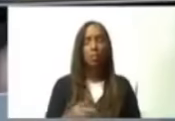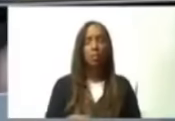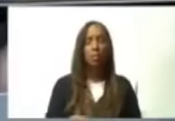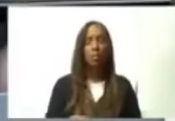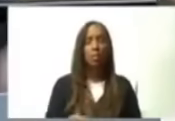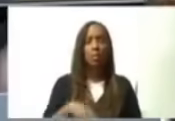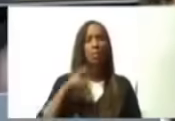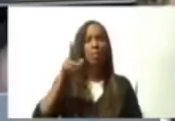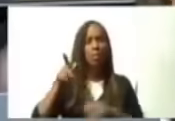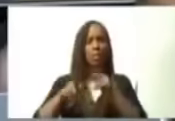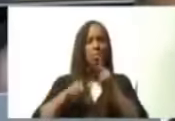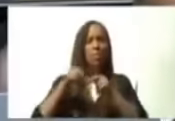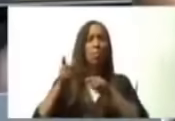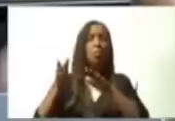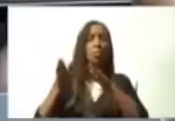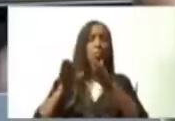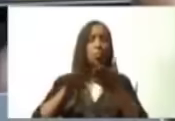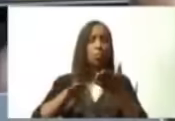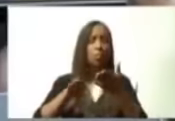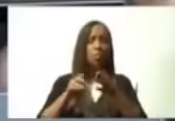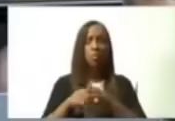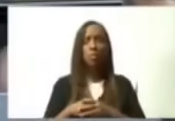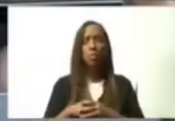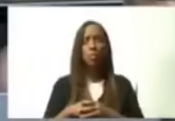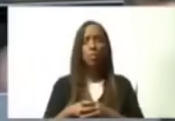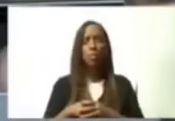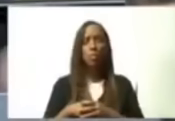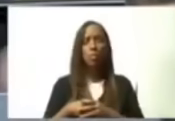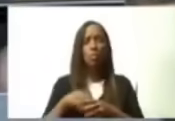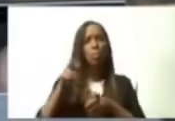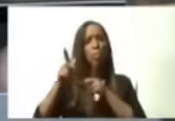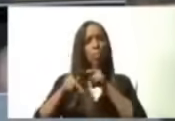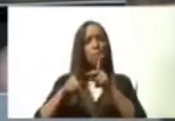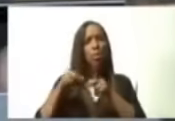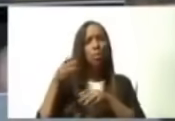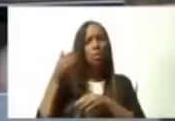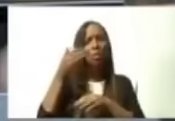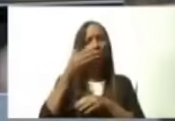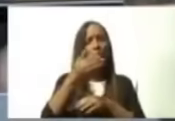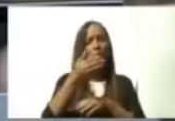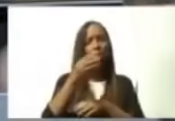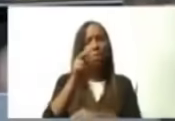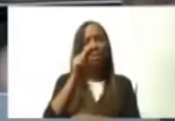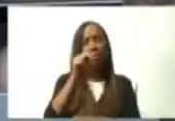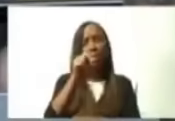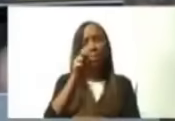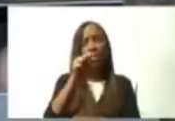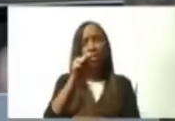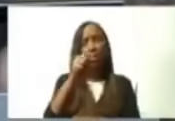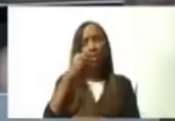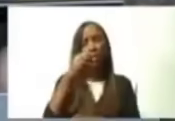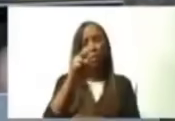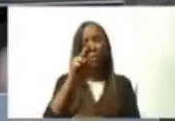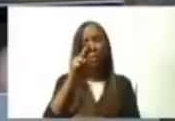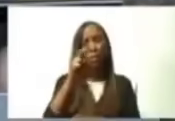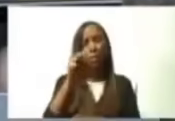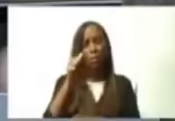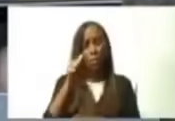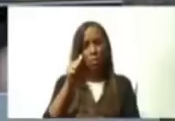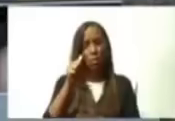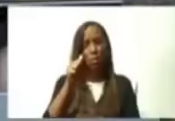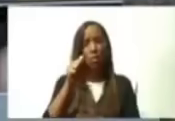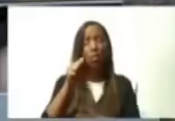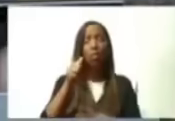lamentablemente hubieron 3 pérdidas humanas porque intentaron cruzar el aproche